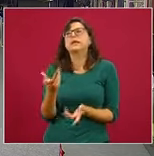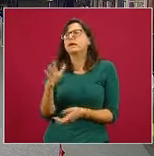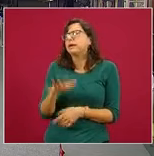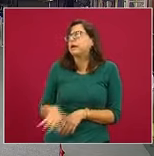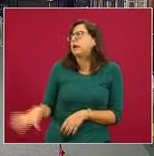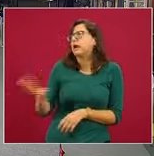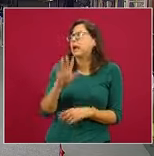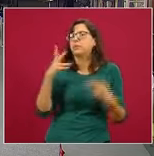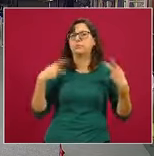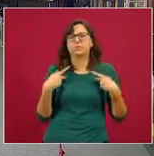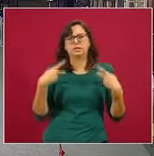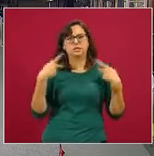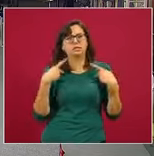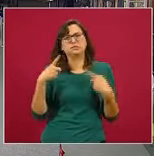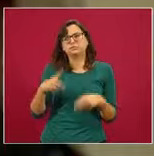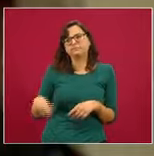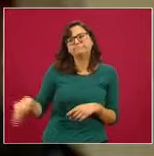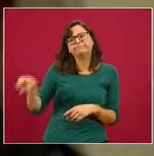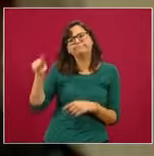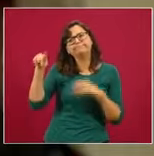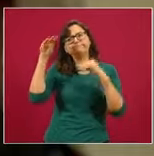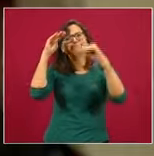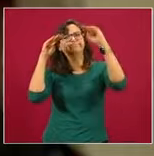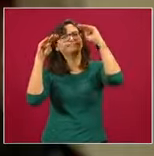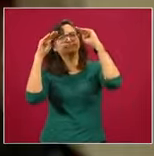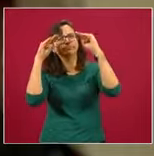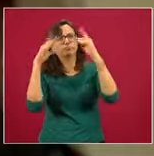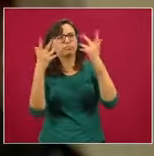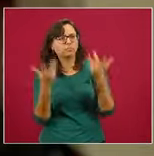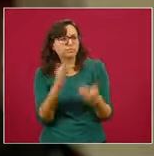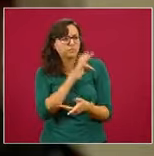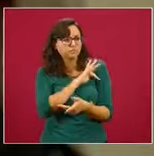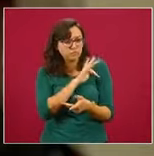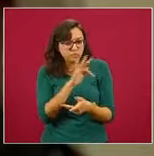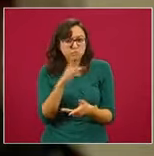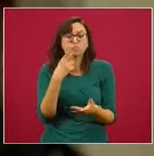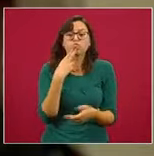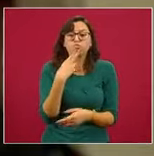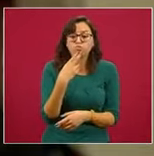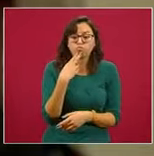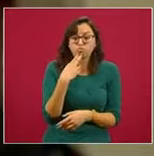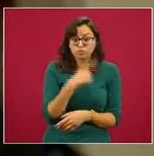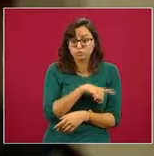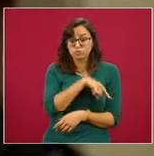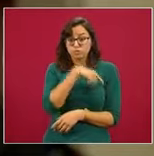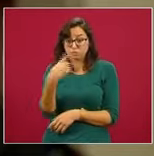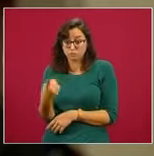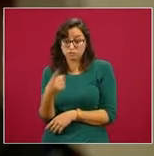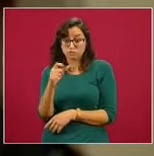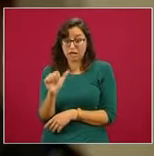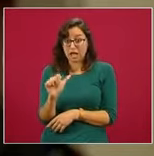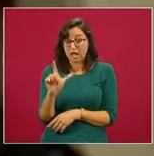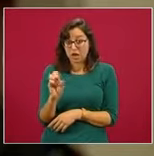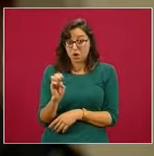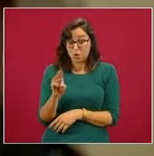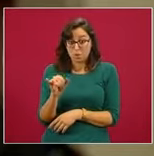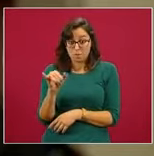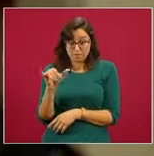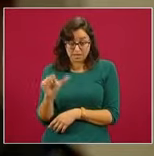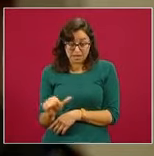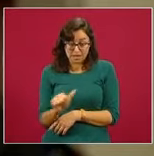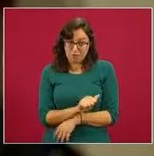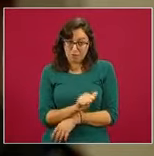de encontrar este tipo de soluciones? Y si me permite, se la dirigiría al doctor Alomía, digo, para no